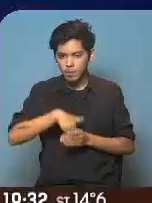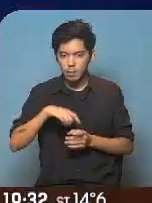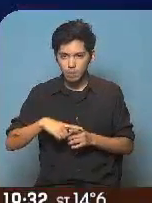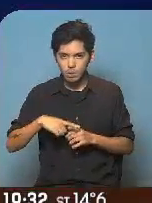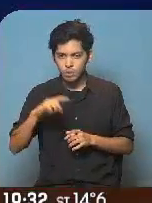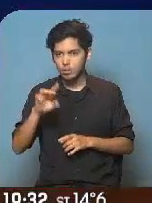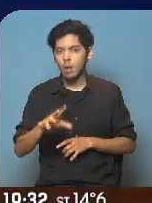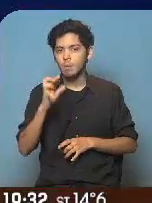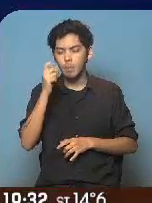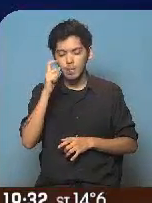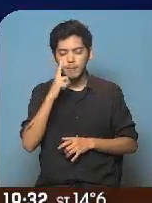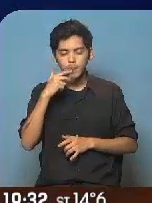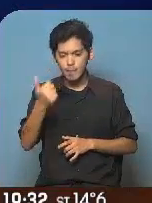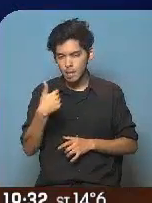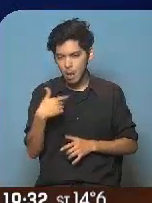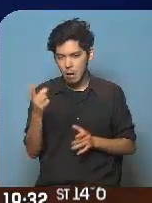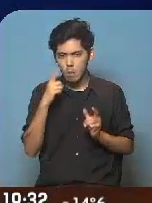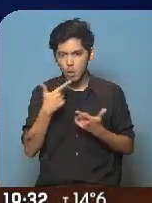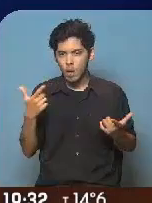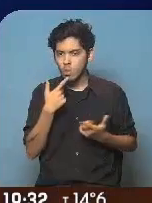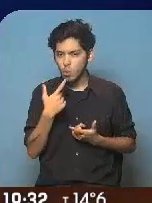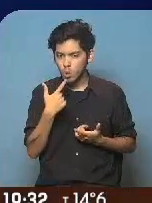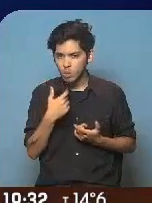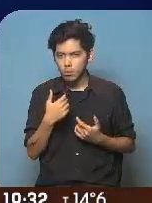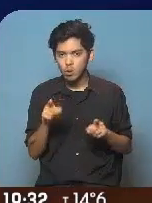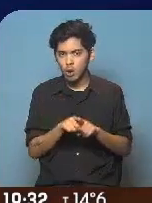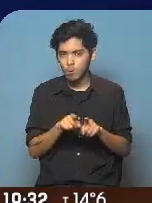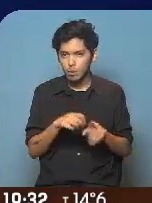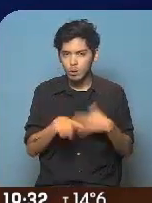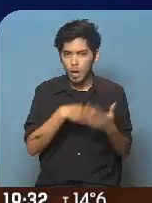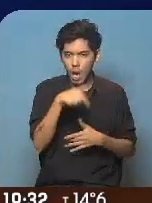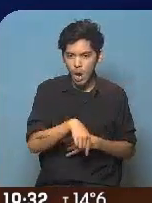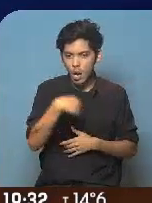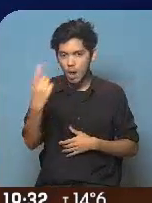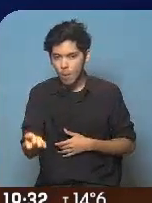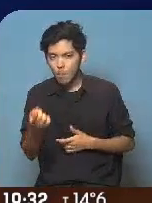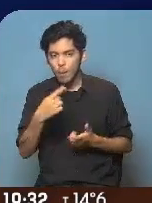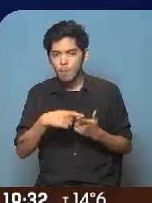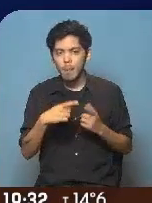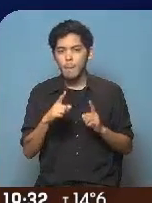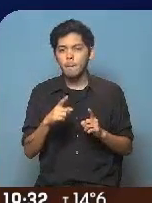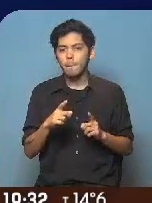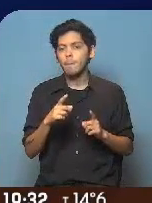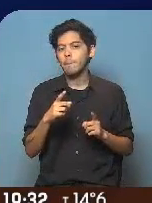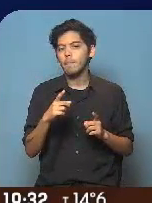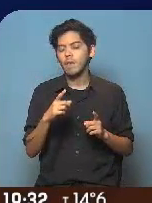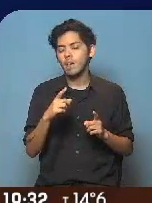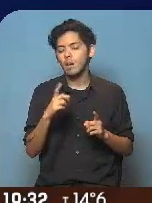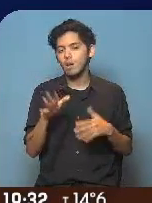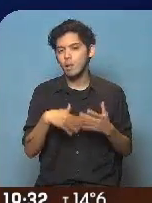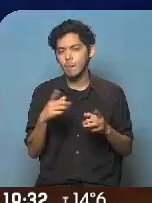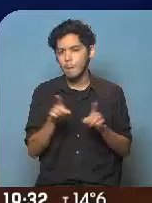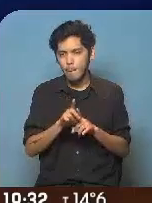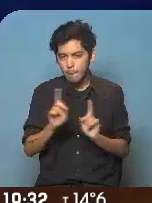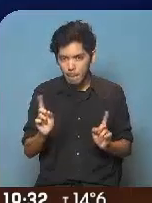palestinos introdujeron la política, sin ninguna duda. No es lo mismo que el partido se juegue ahora o se juegue después del Mundial, aunque Argentina sea campeón, ojalá, Dios quiera. No es lo